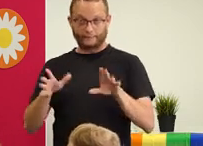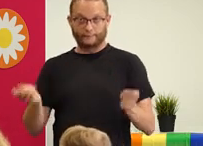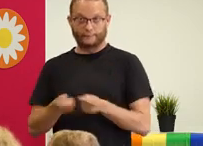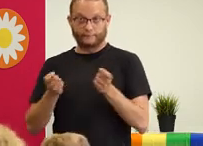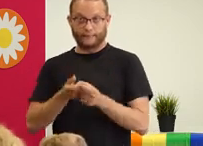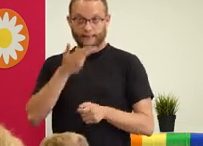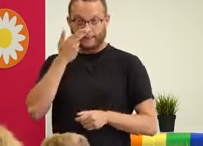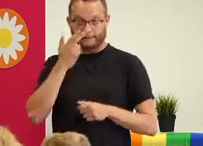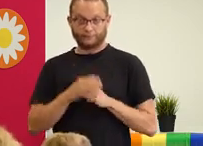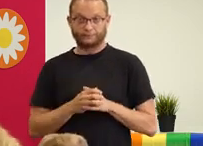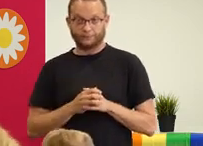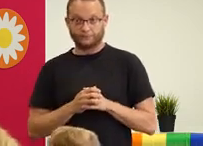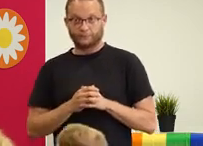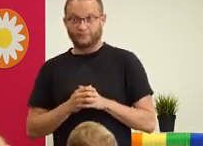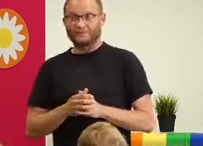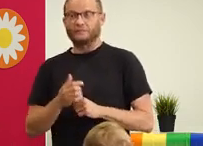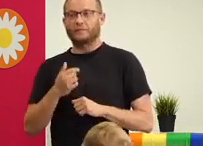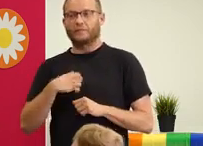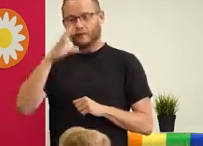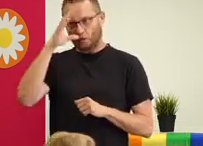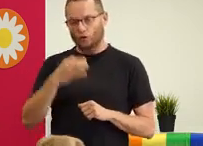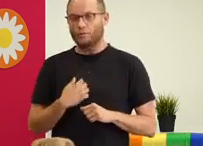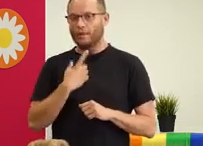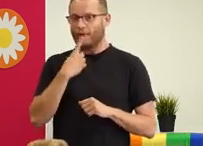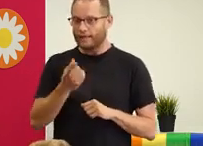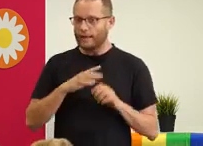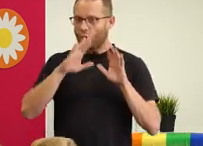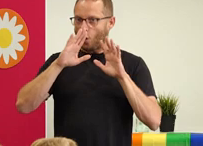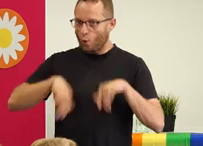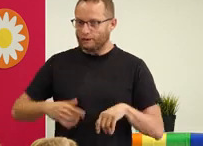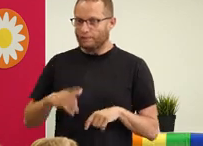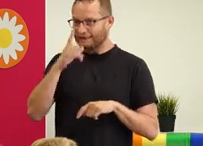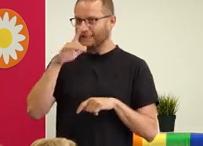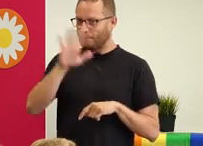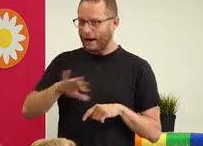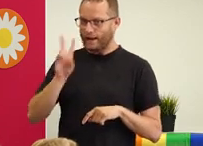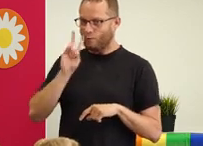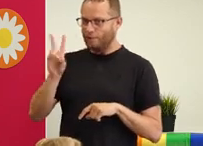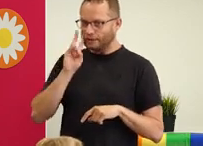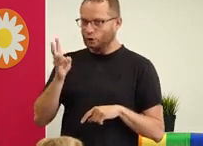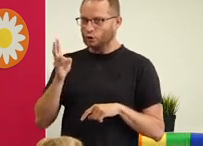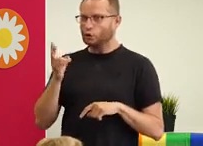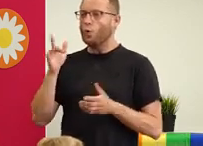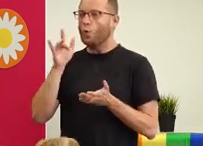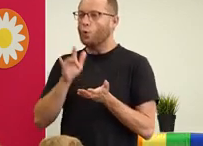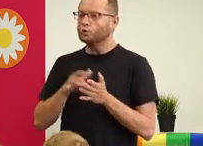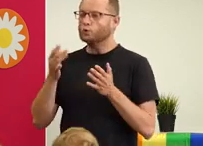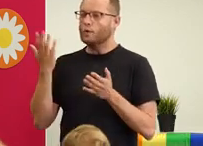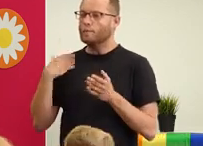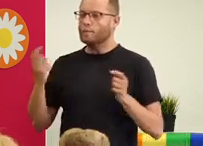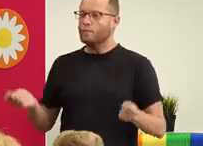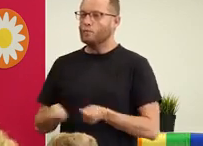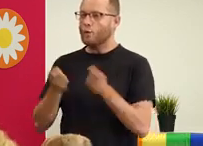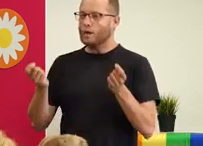del Estado. Yo creo que voy a mencionar las últimas imágenes que han salido, que es justo cuando publicó